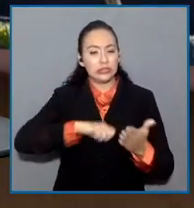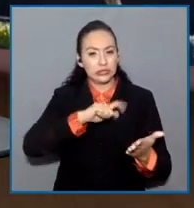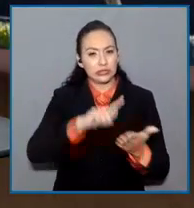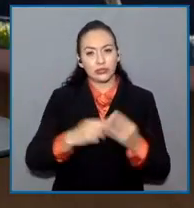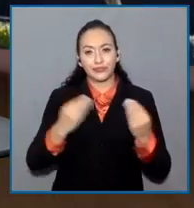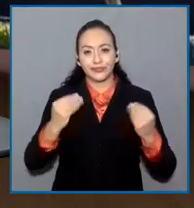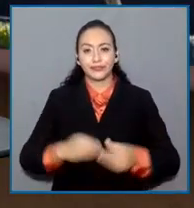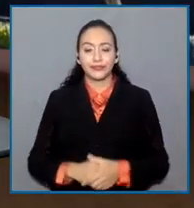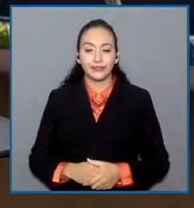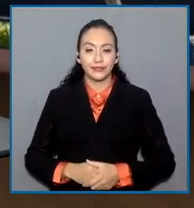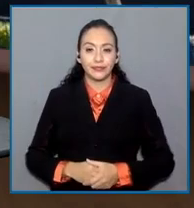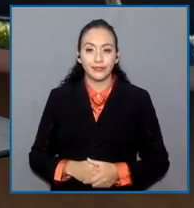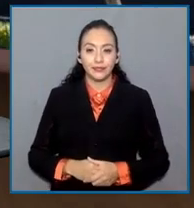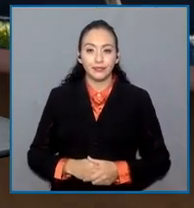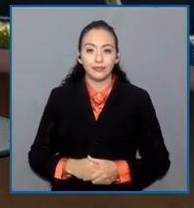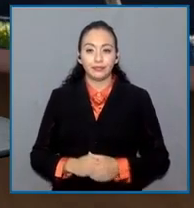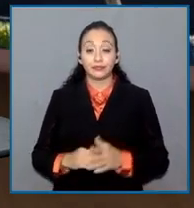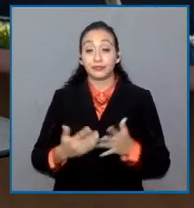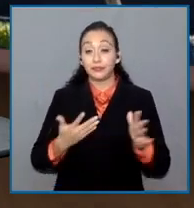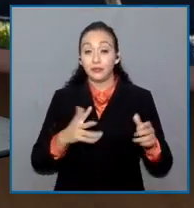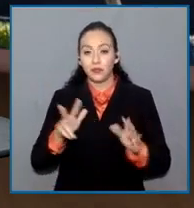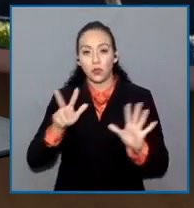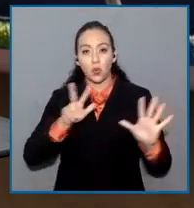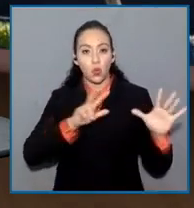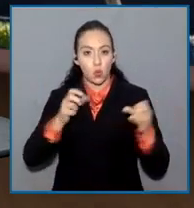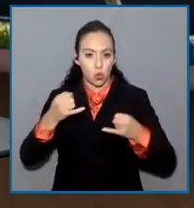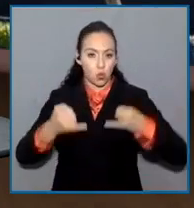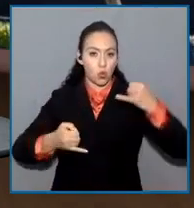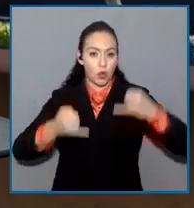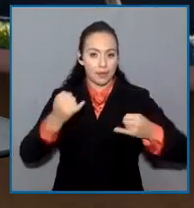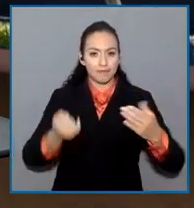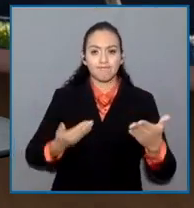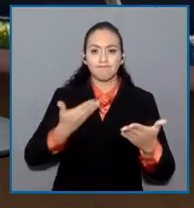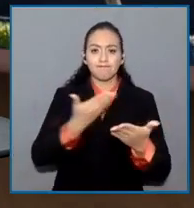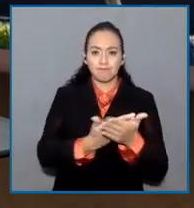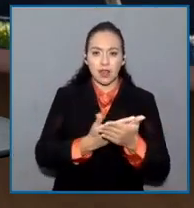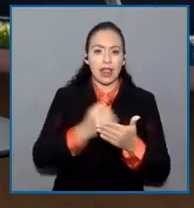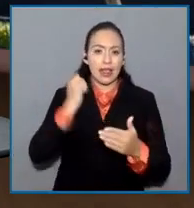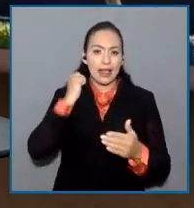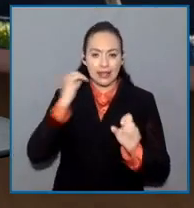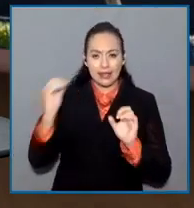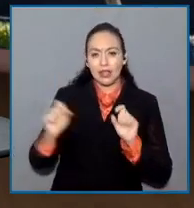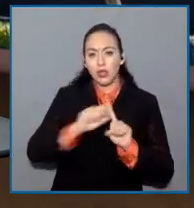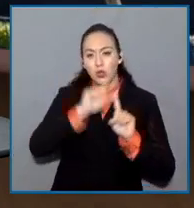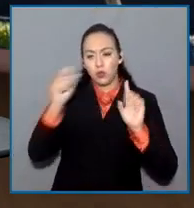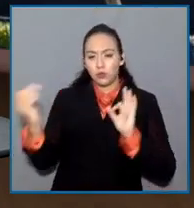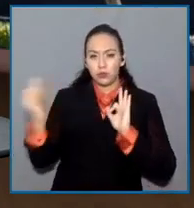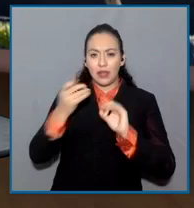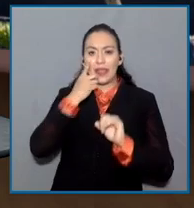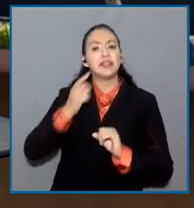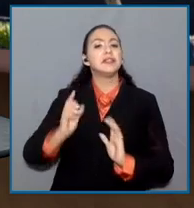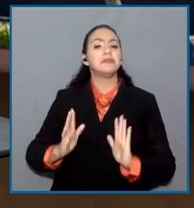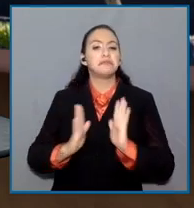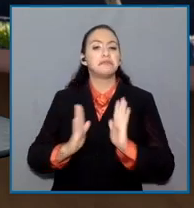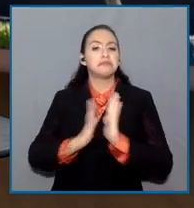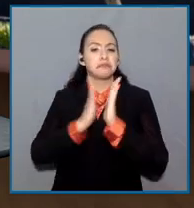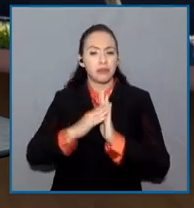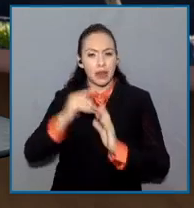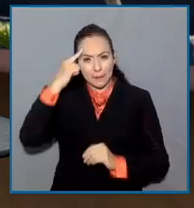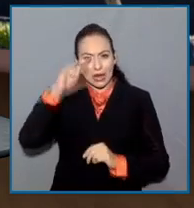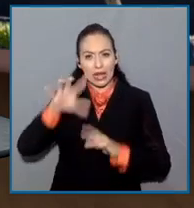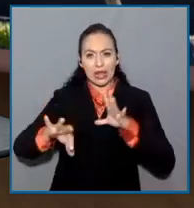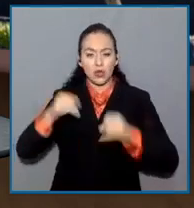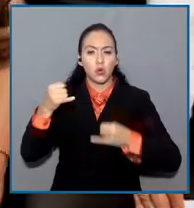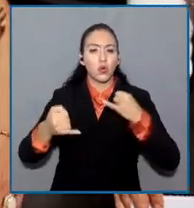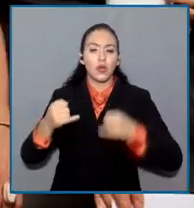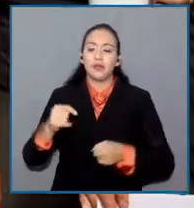Más de 800 juzgadores presentaron al Senado su declinación a participar en la elección extraordinaria de 2025.